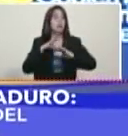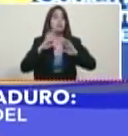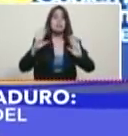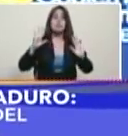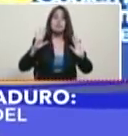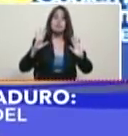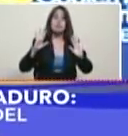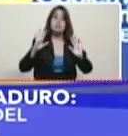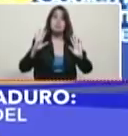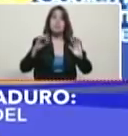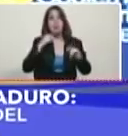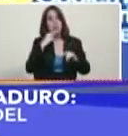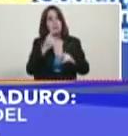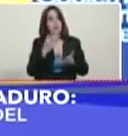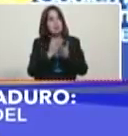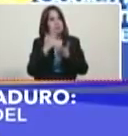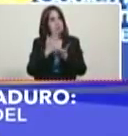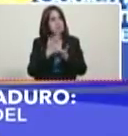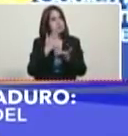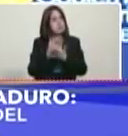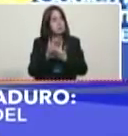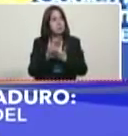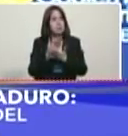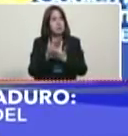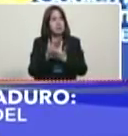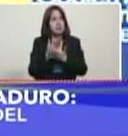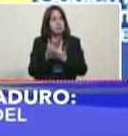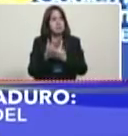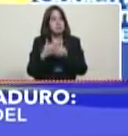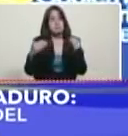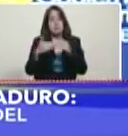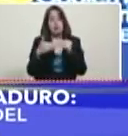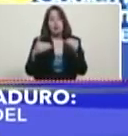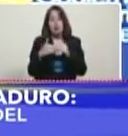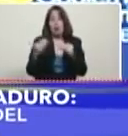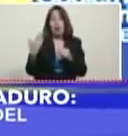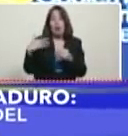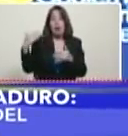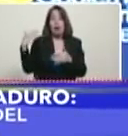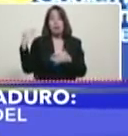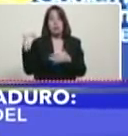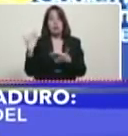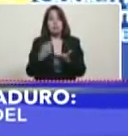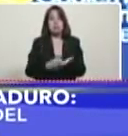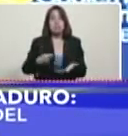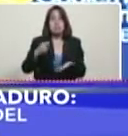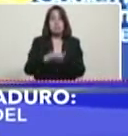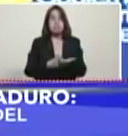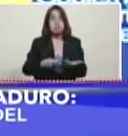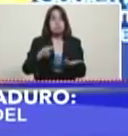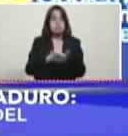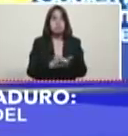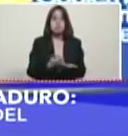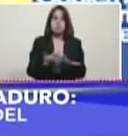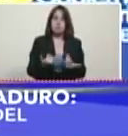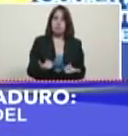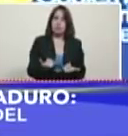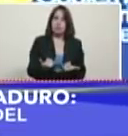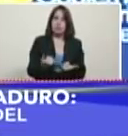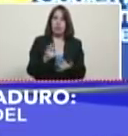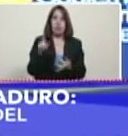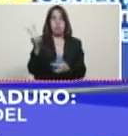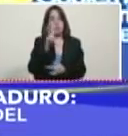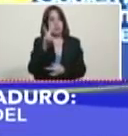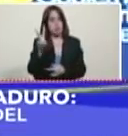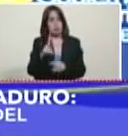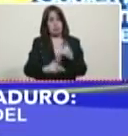dicen, ¿ves? El sistema cadivero que existió aquí. Bueno, Venezuela ha podido no